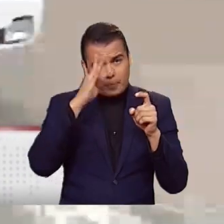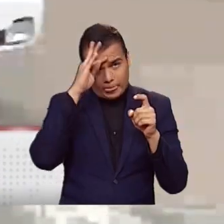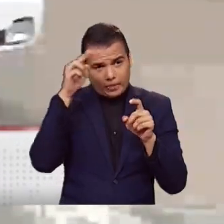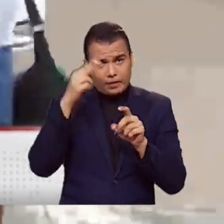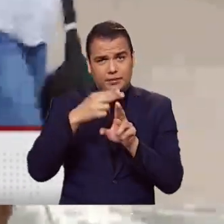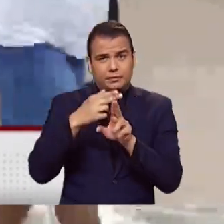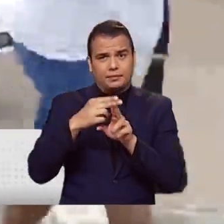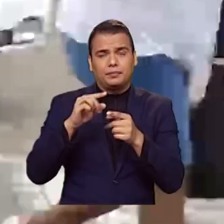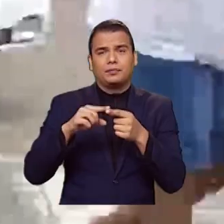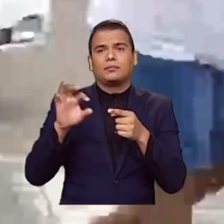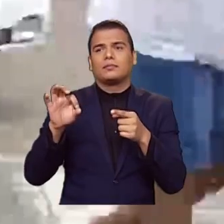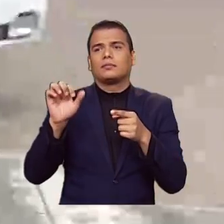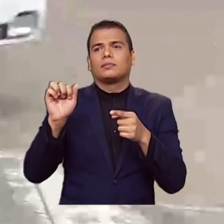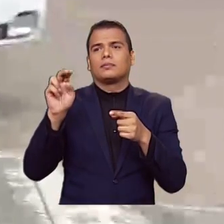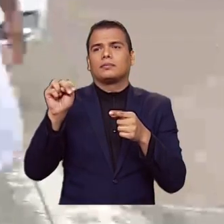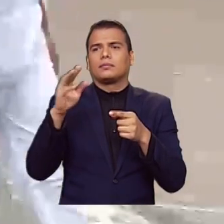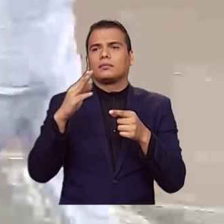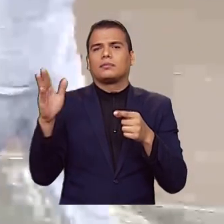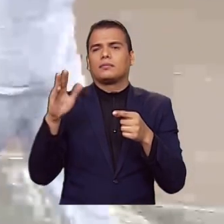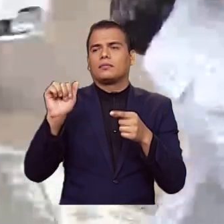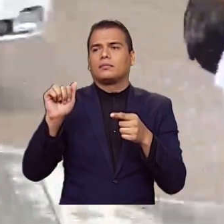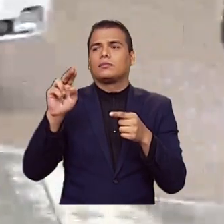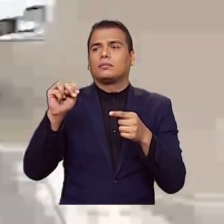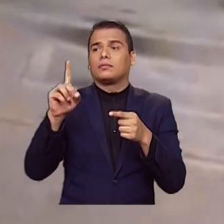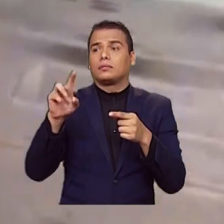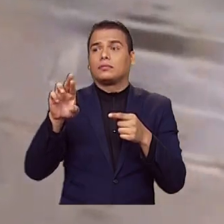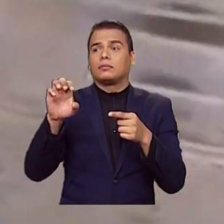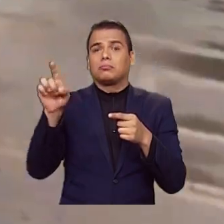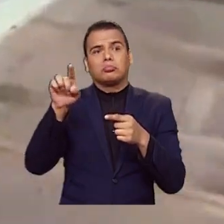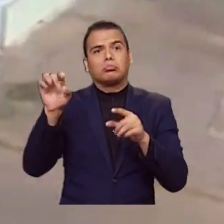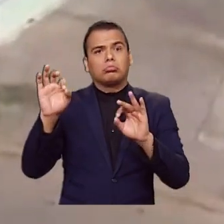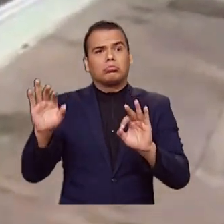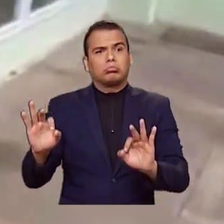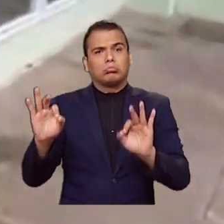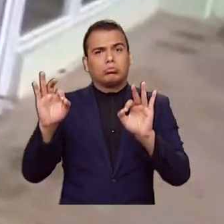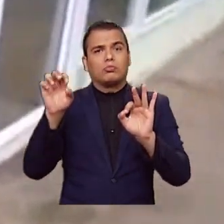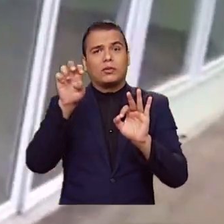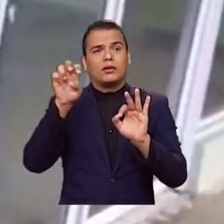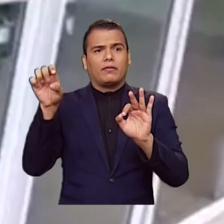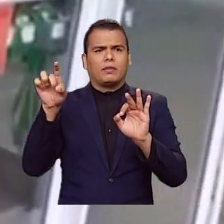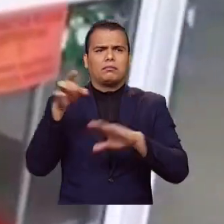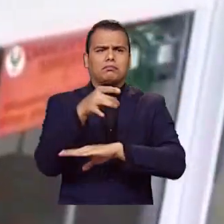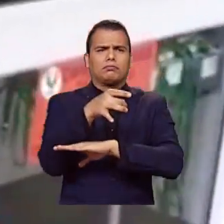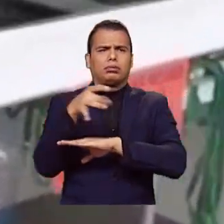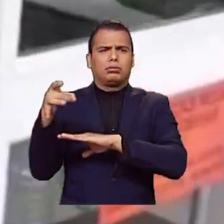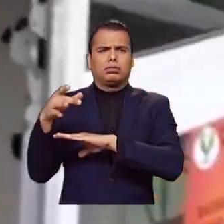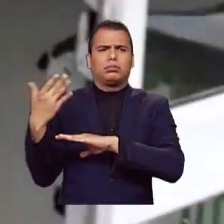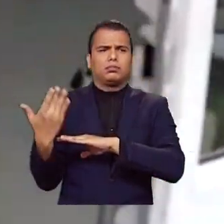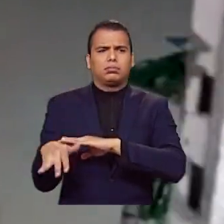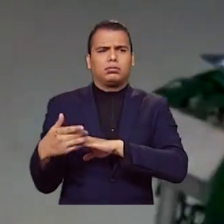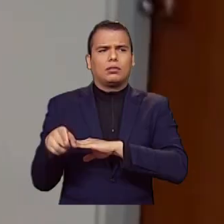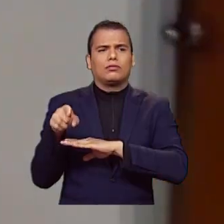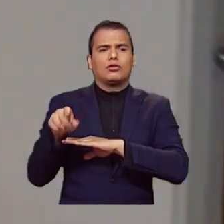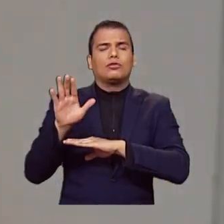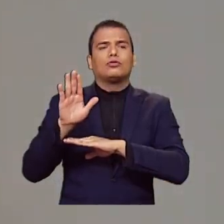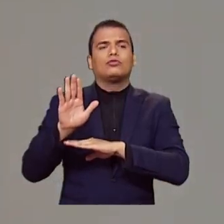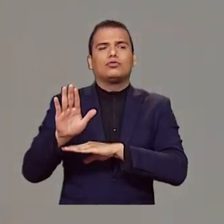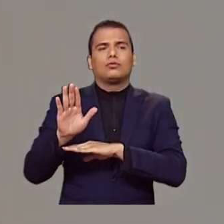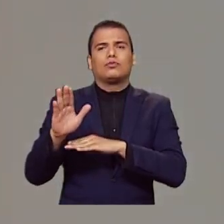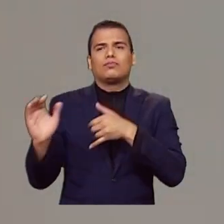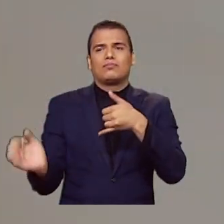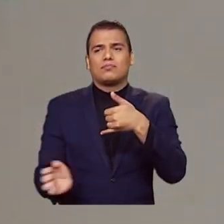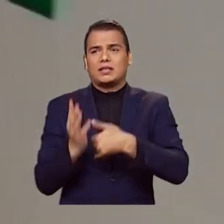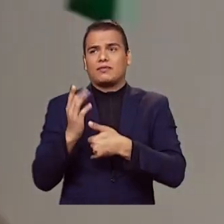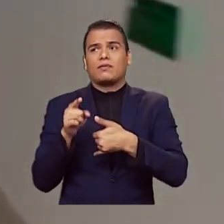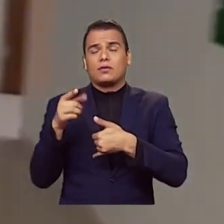Andrés, que es un buen hospital y que sin duda es el mejor hospital del